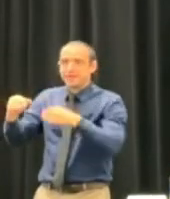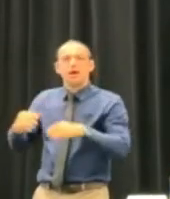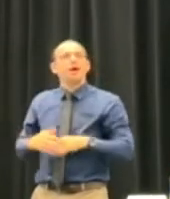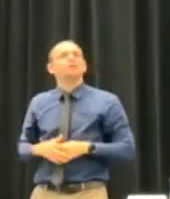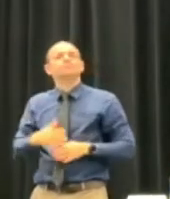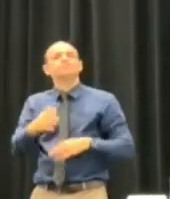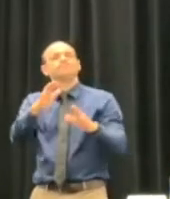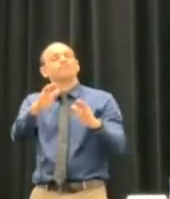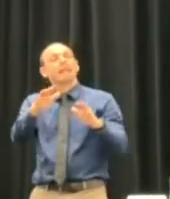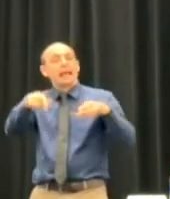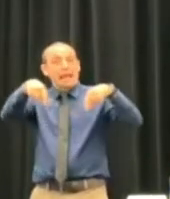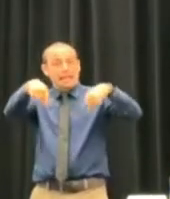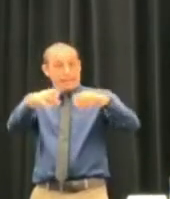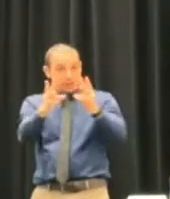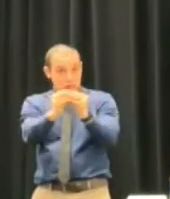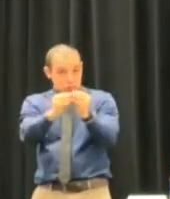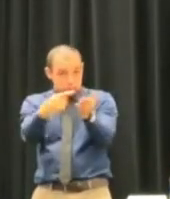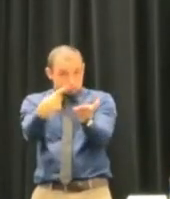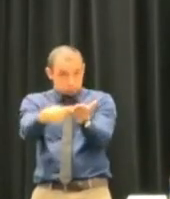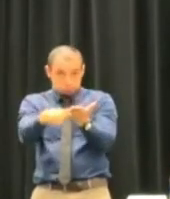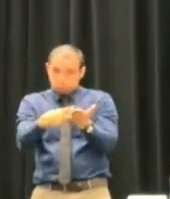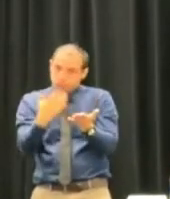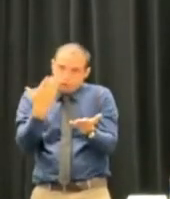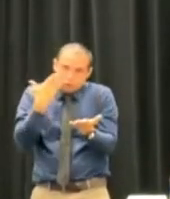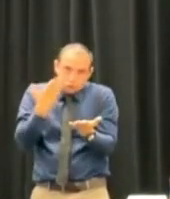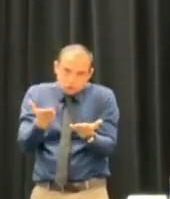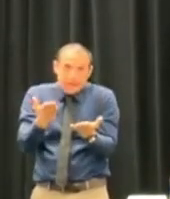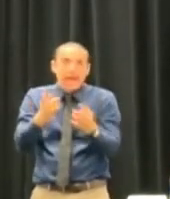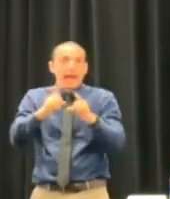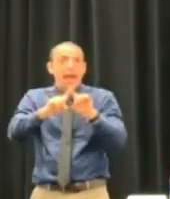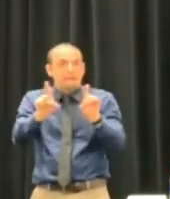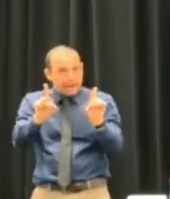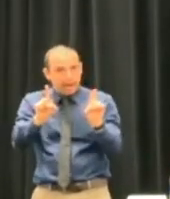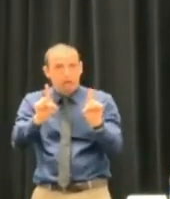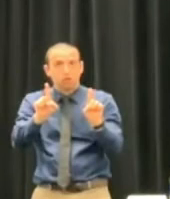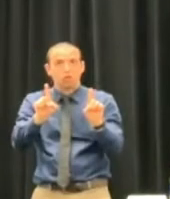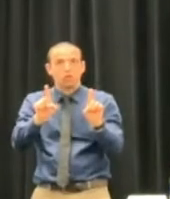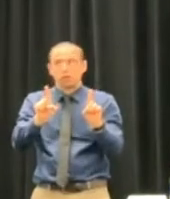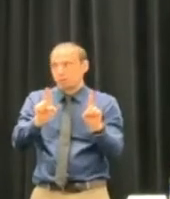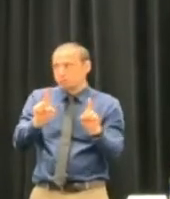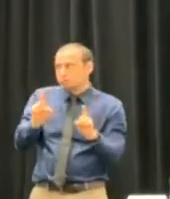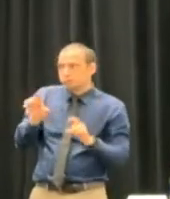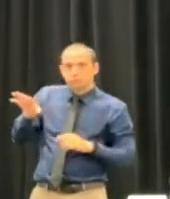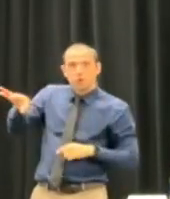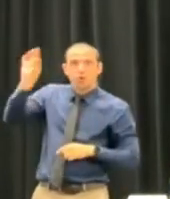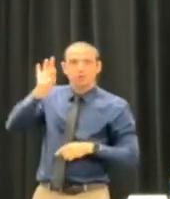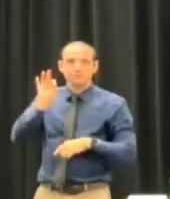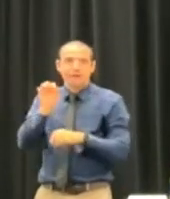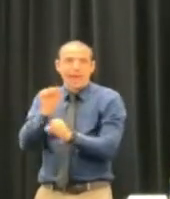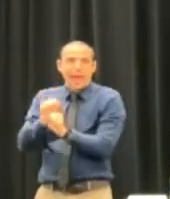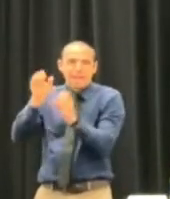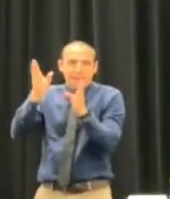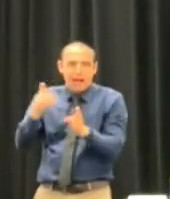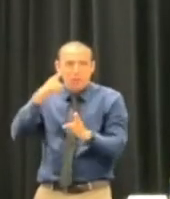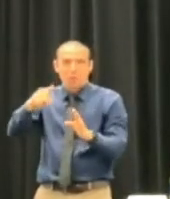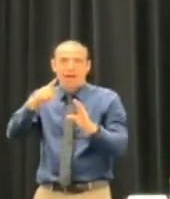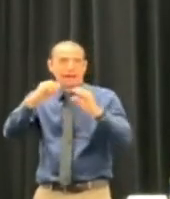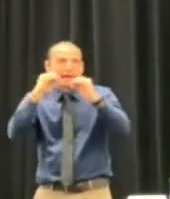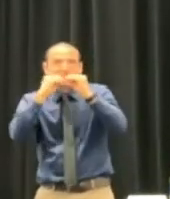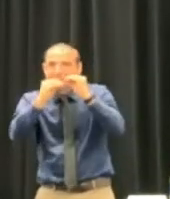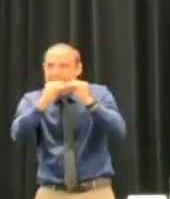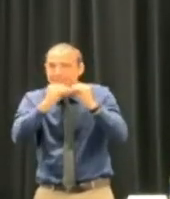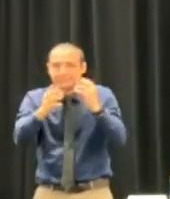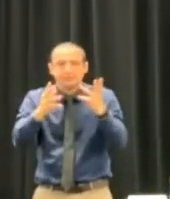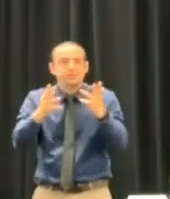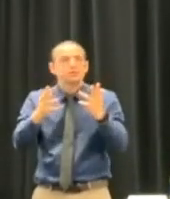en esta reunión pero obviamente esto tiene que ver con conseguir la mano de obra para hacer todas estas reparaciones que se ha